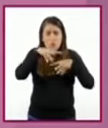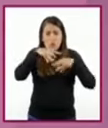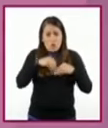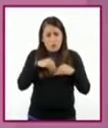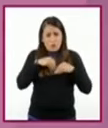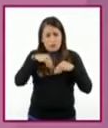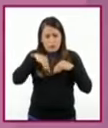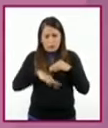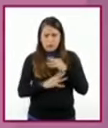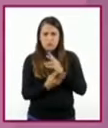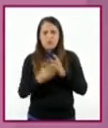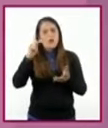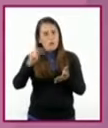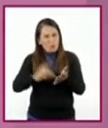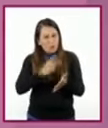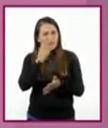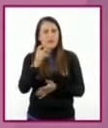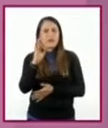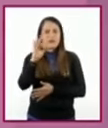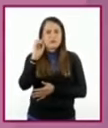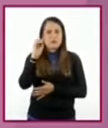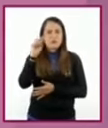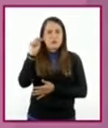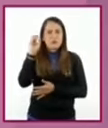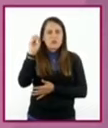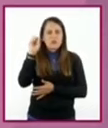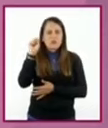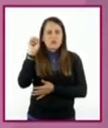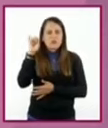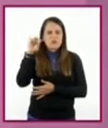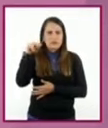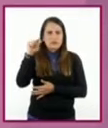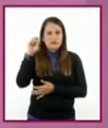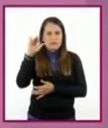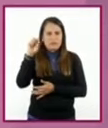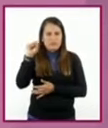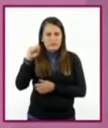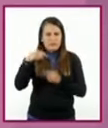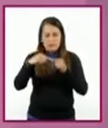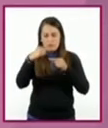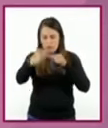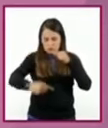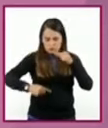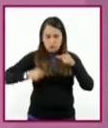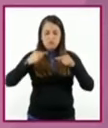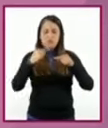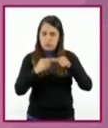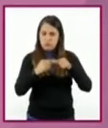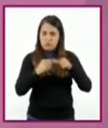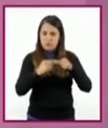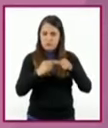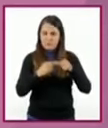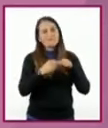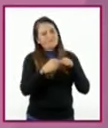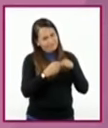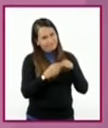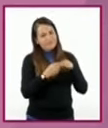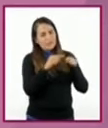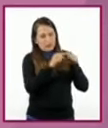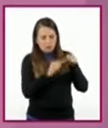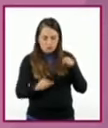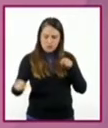llevar a cabo la fotosíntesis. Y así se cierra el ciclo. Terminamos con la vuelta a los